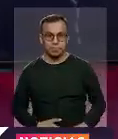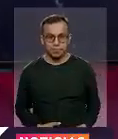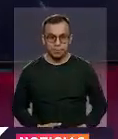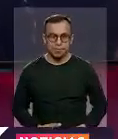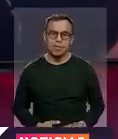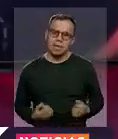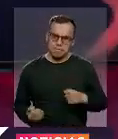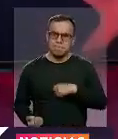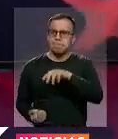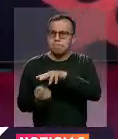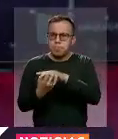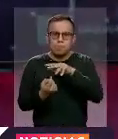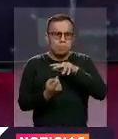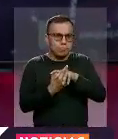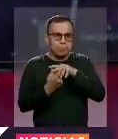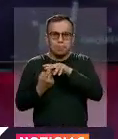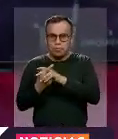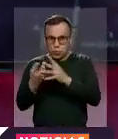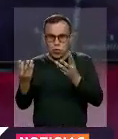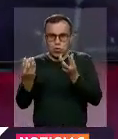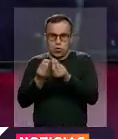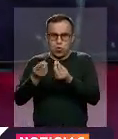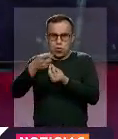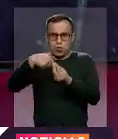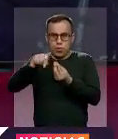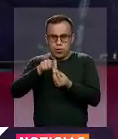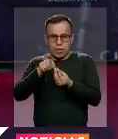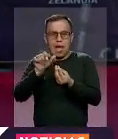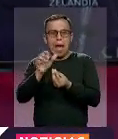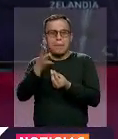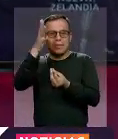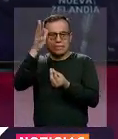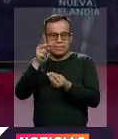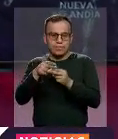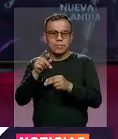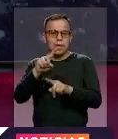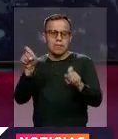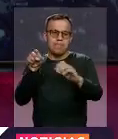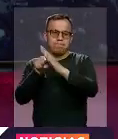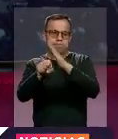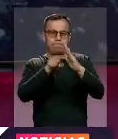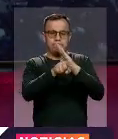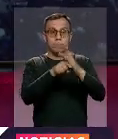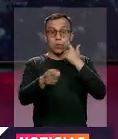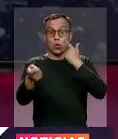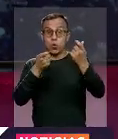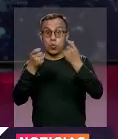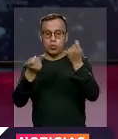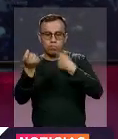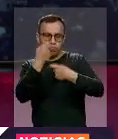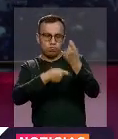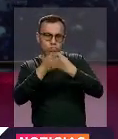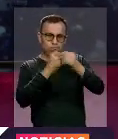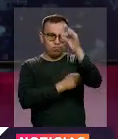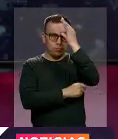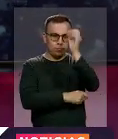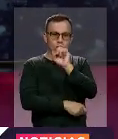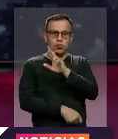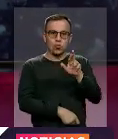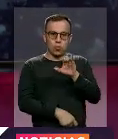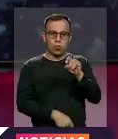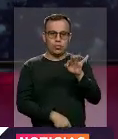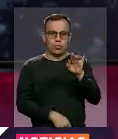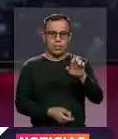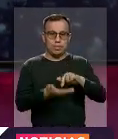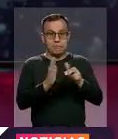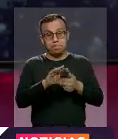Continúan apareciendo integrantes del grupo de delincuencia Las Amarillas dedicados a los homicidios y control del microtráfico en el suroccidente de Bogotá.